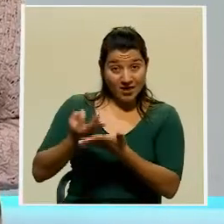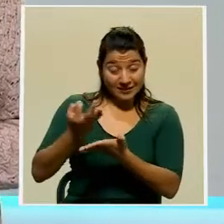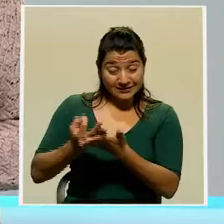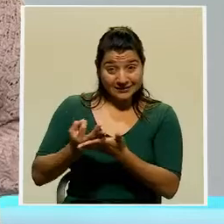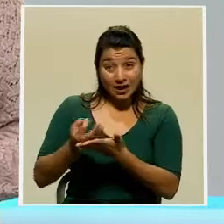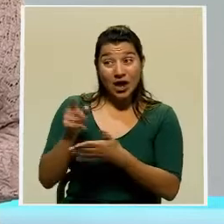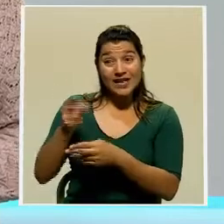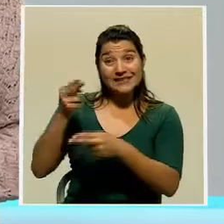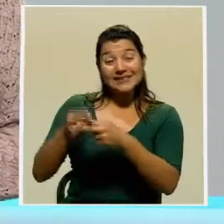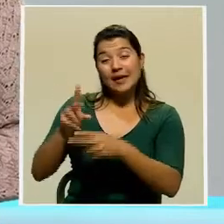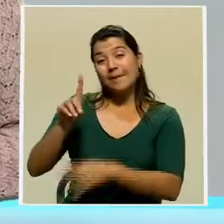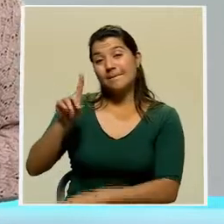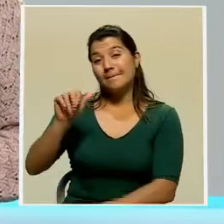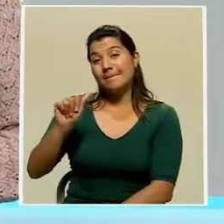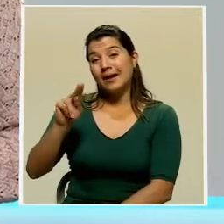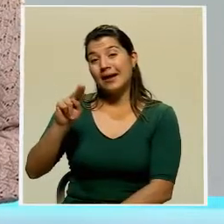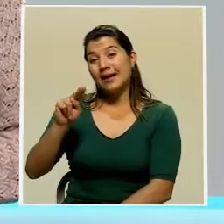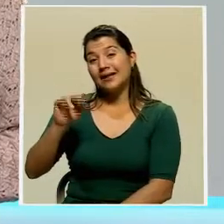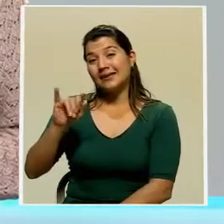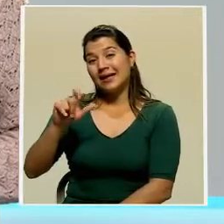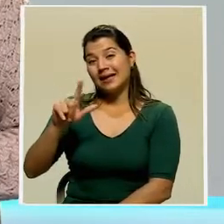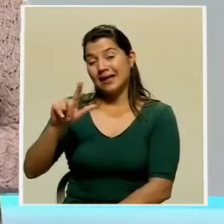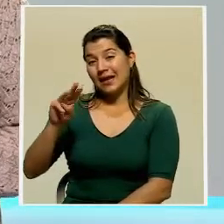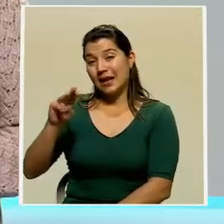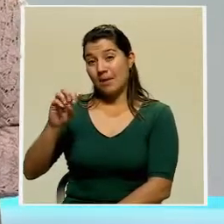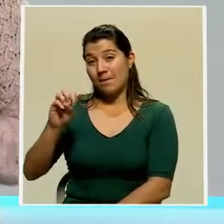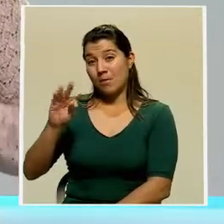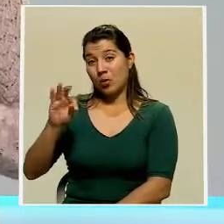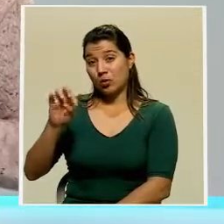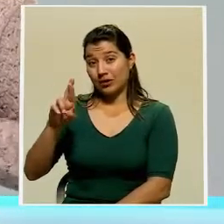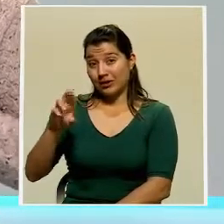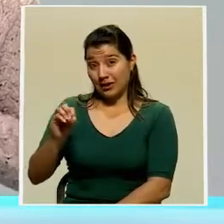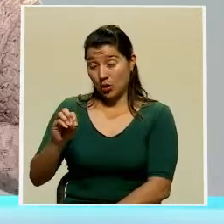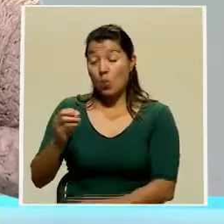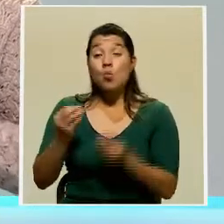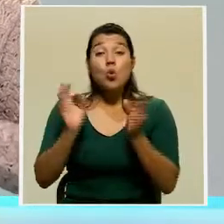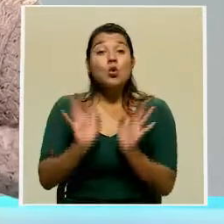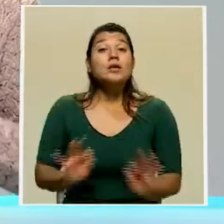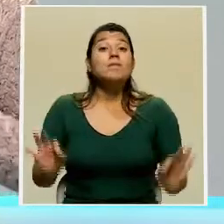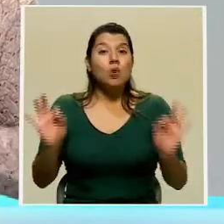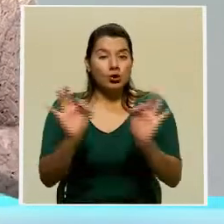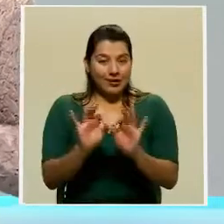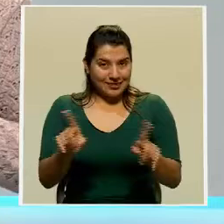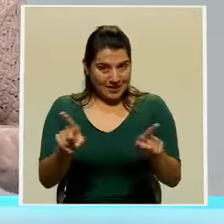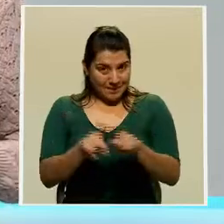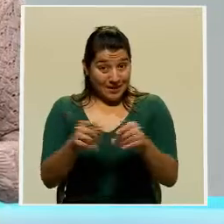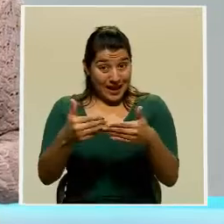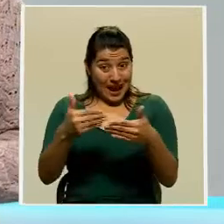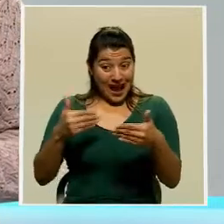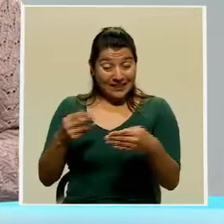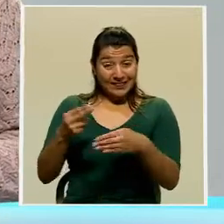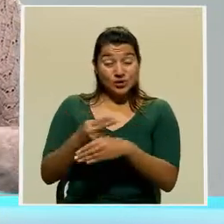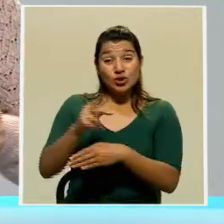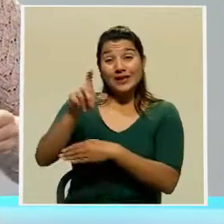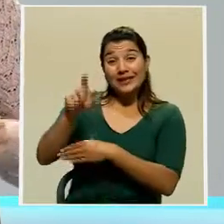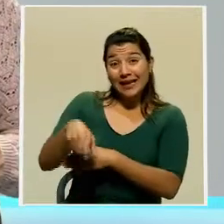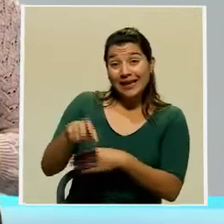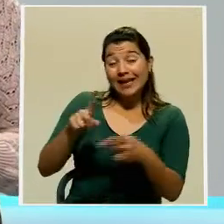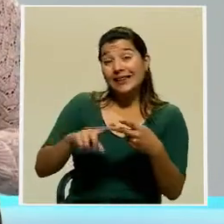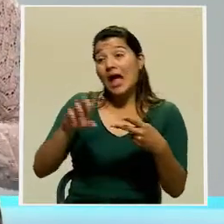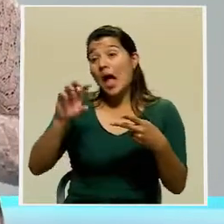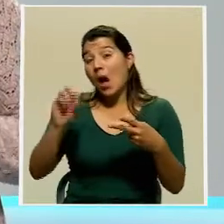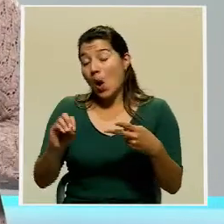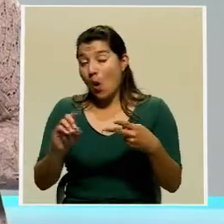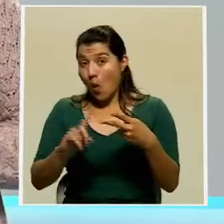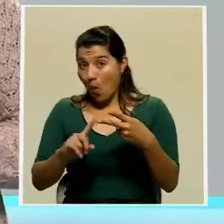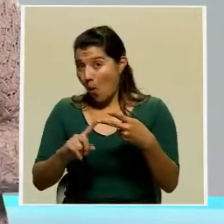importante, y ya algunos economistas también lo han recomendado, antes de utilizar la tarjeta de crédito o incluso nuestros